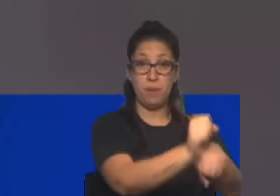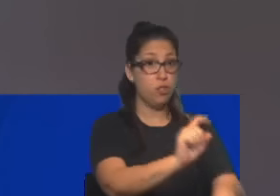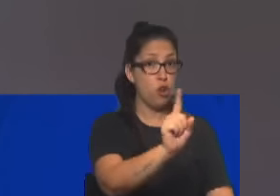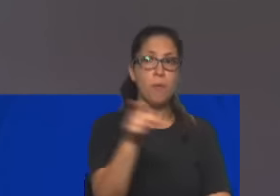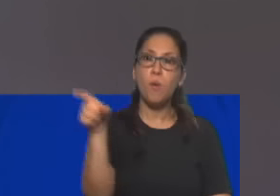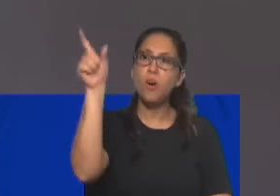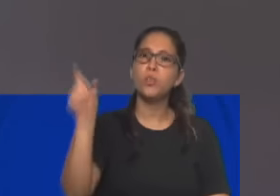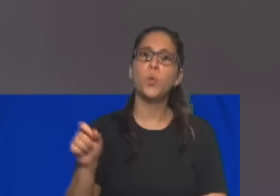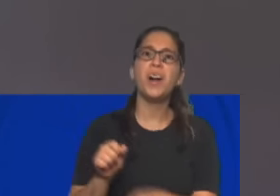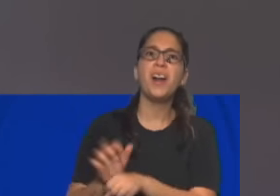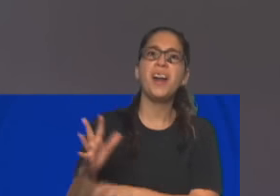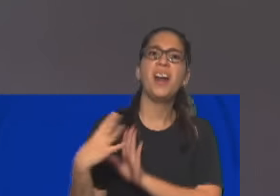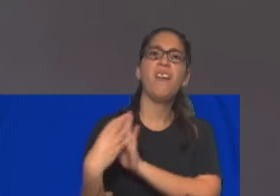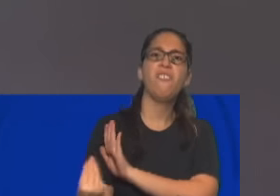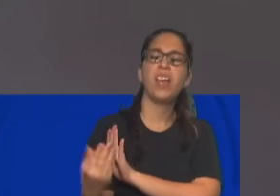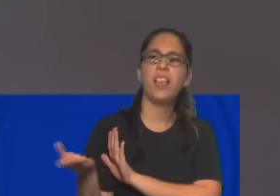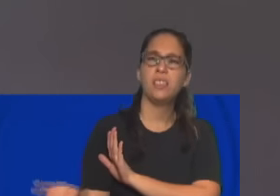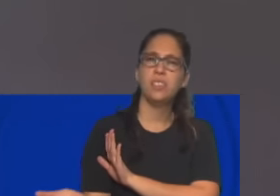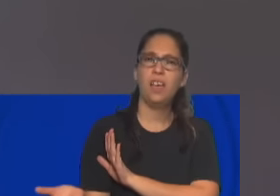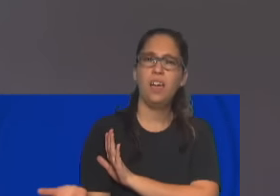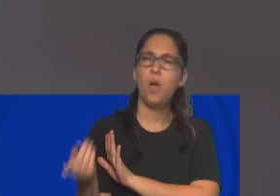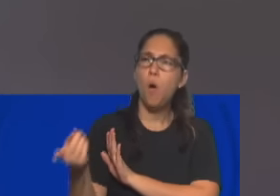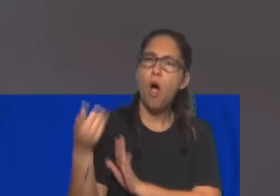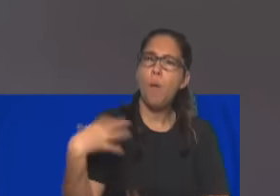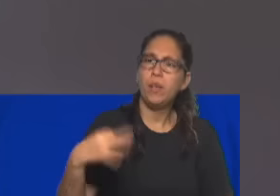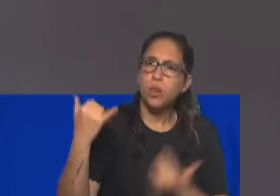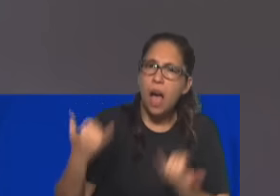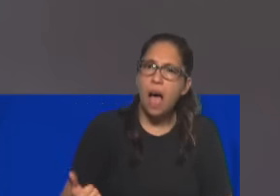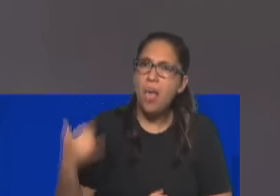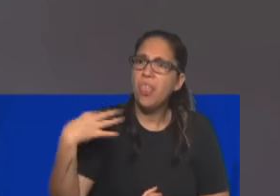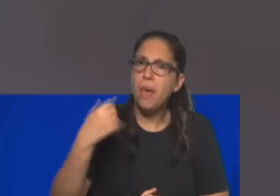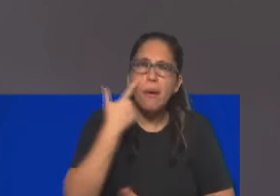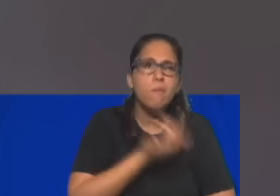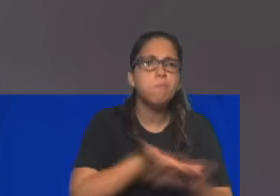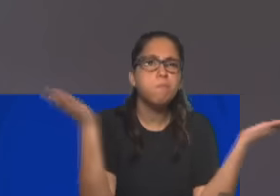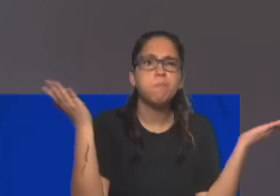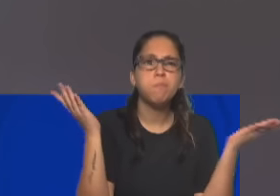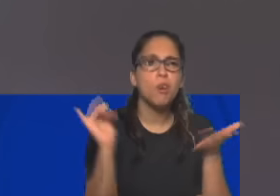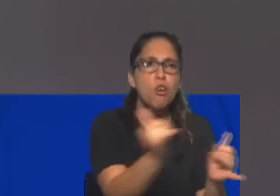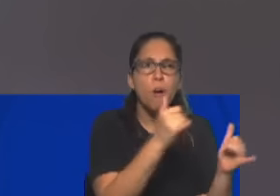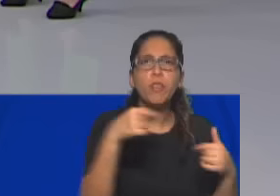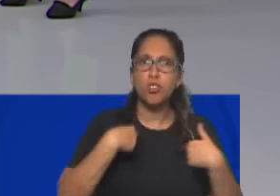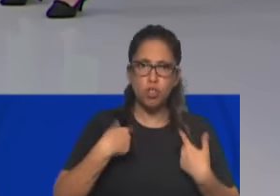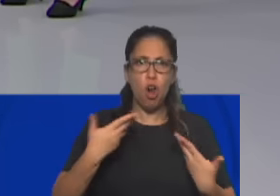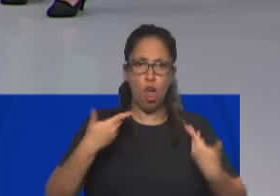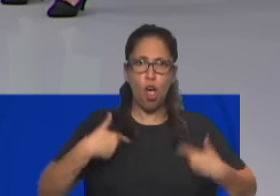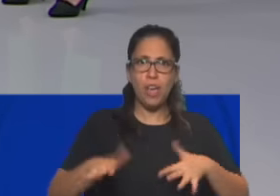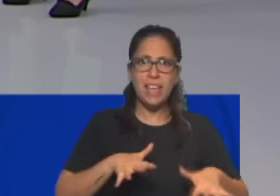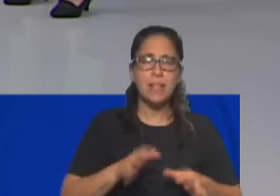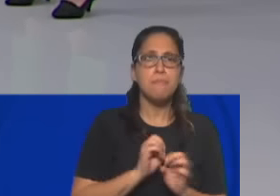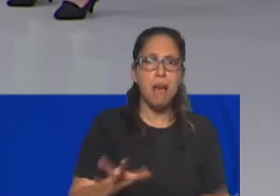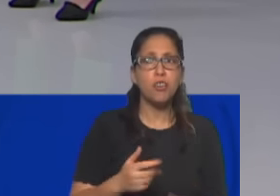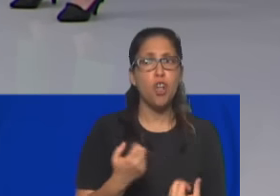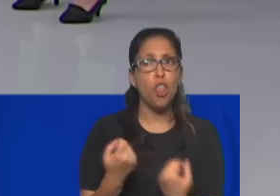un referente Y vos tenés que tenés una obligación tenés que decirle a los pibes que lo que hiciste está mal y también te doy 3